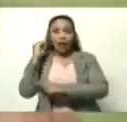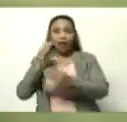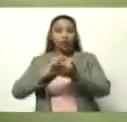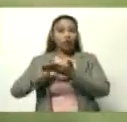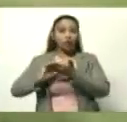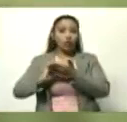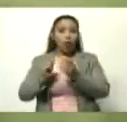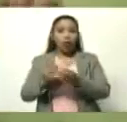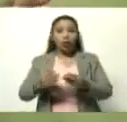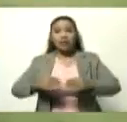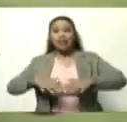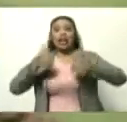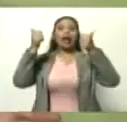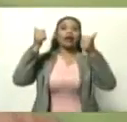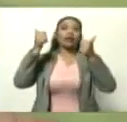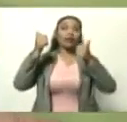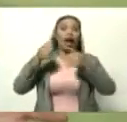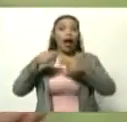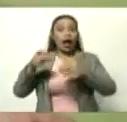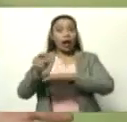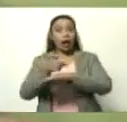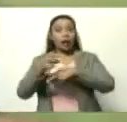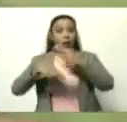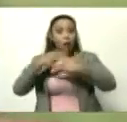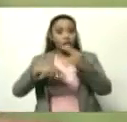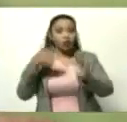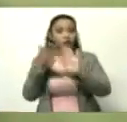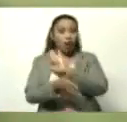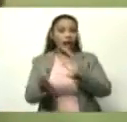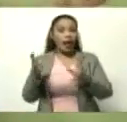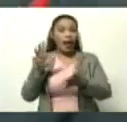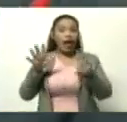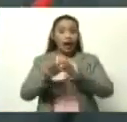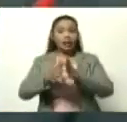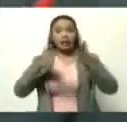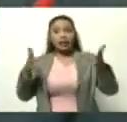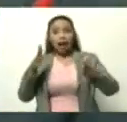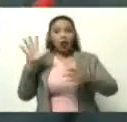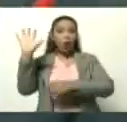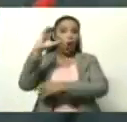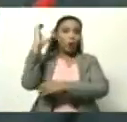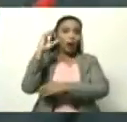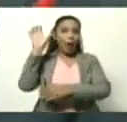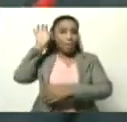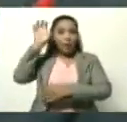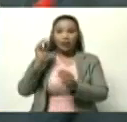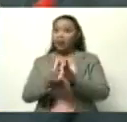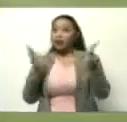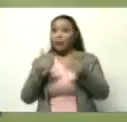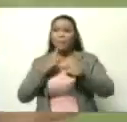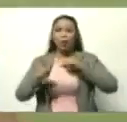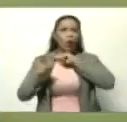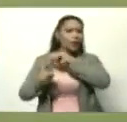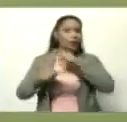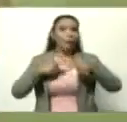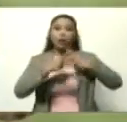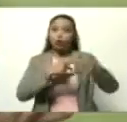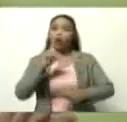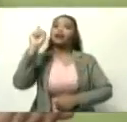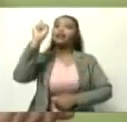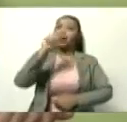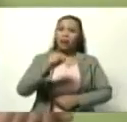y que planteó de nuevo la recuperación de la gran colombia y de la patria grande pero ese proceso también fue